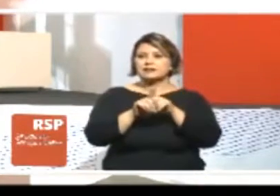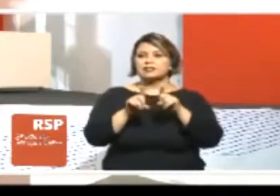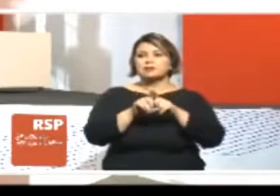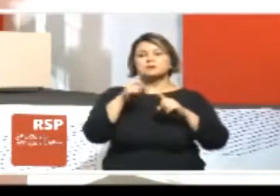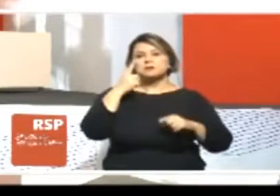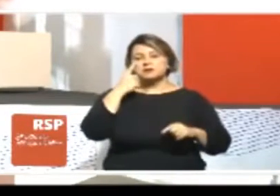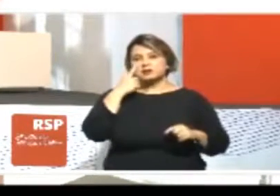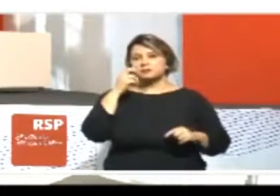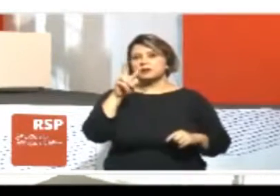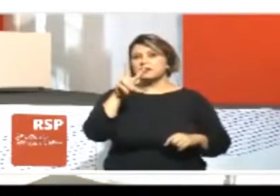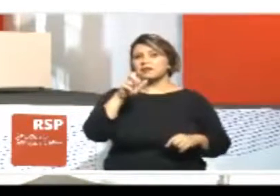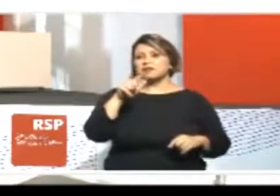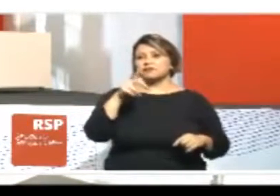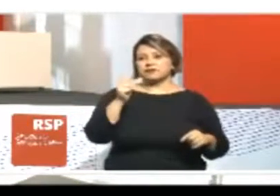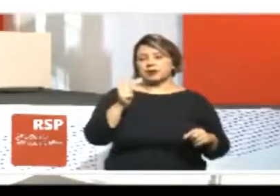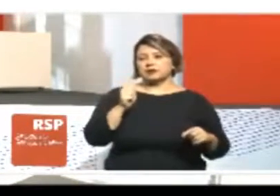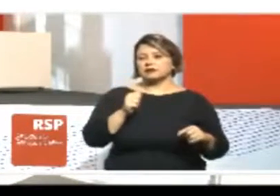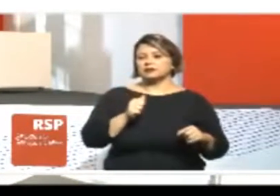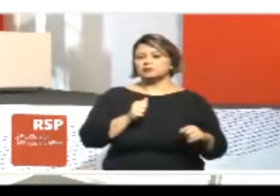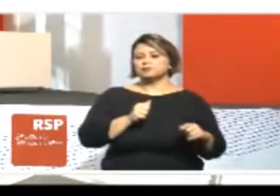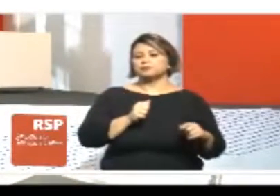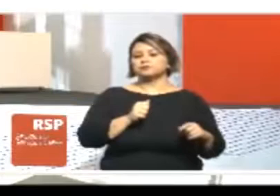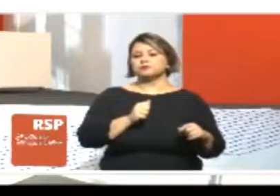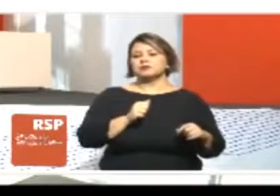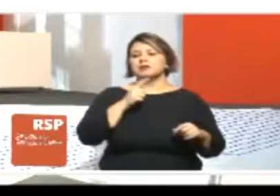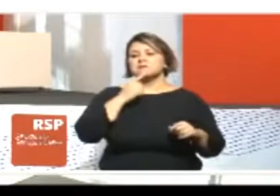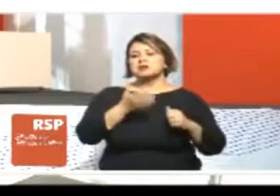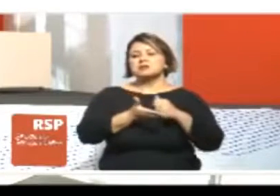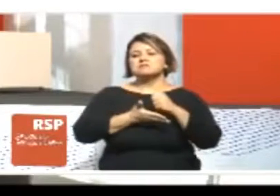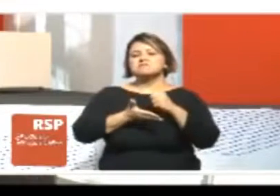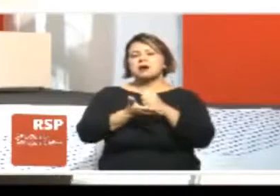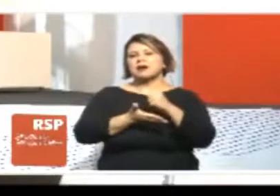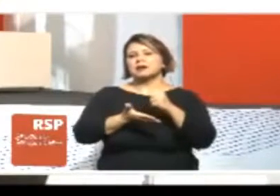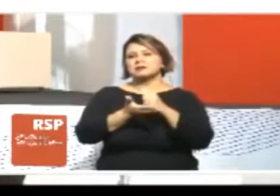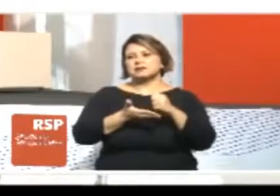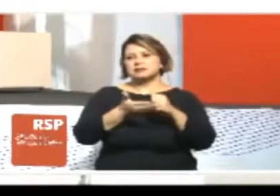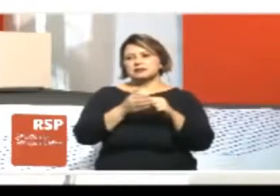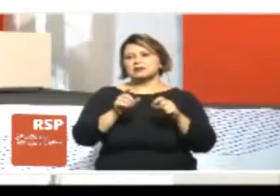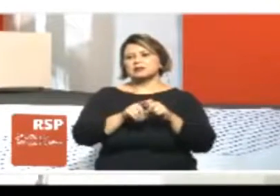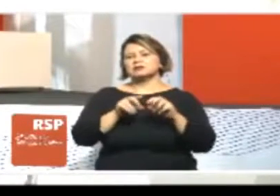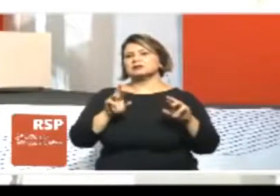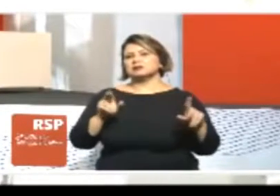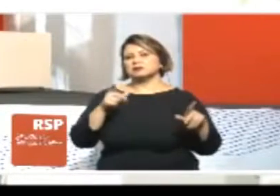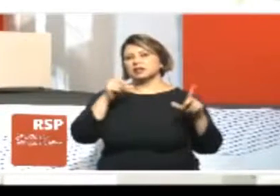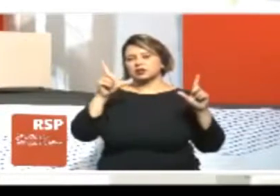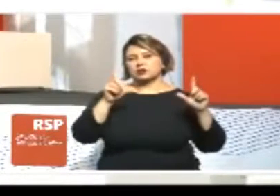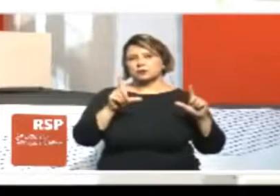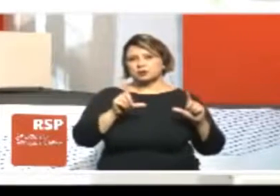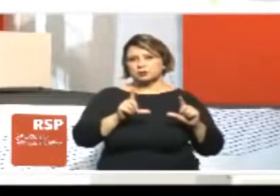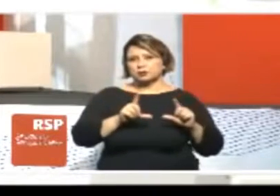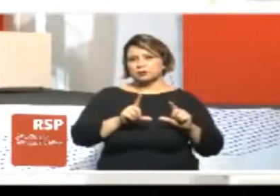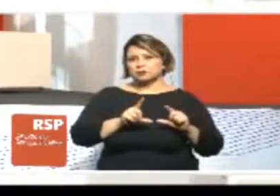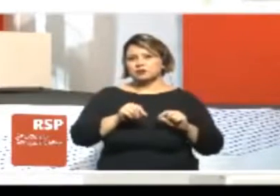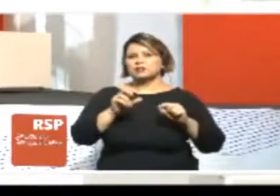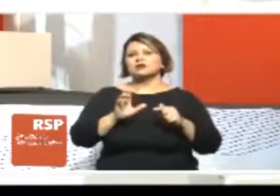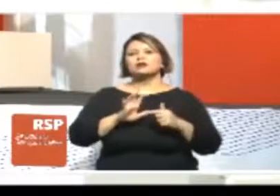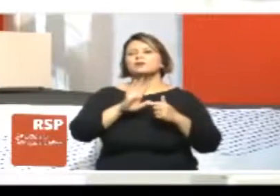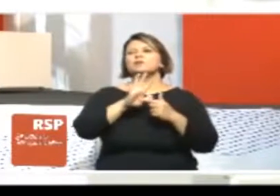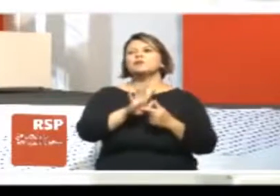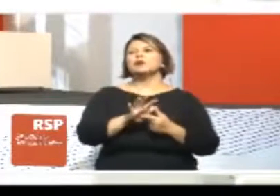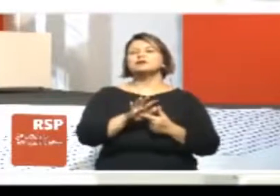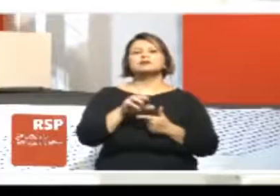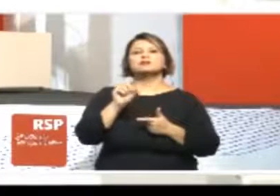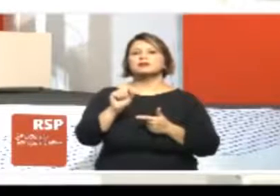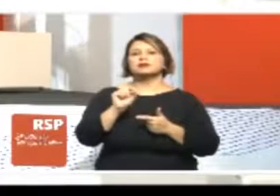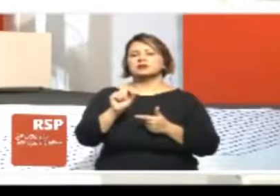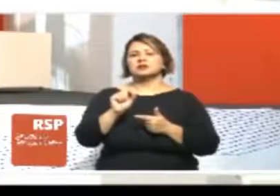rango, esa diferencia, esa desigualdad ya tiende a reducirse, lo cual indica, bueno, se ve que hay más